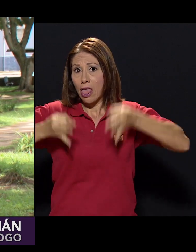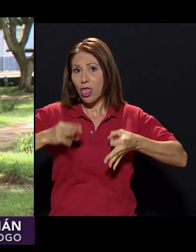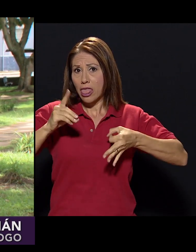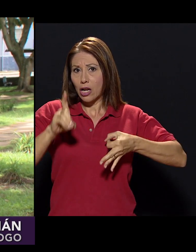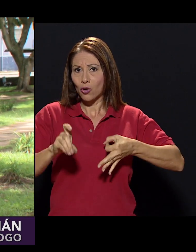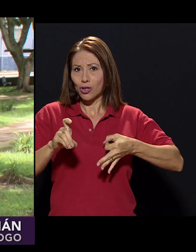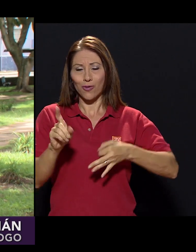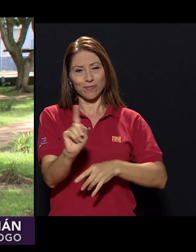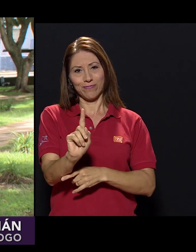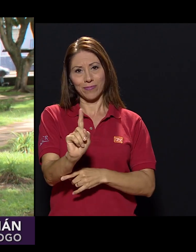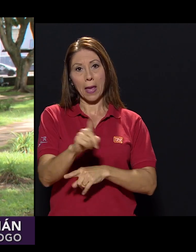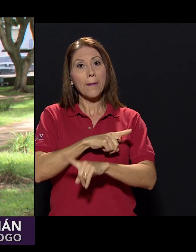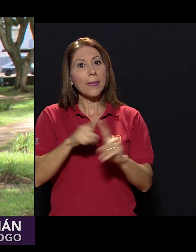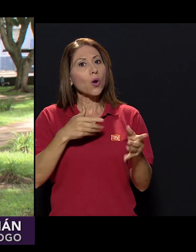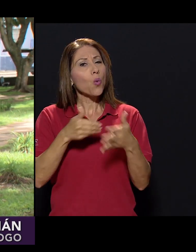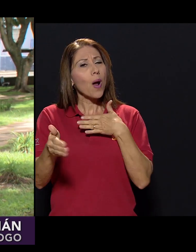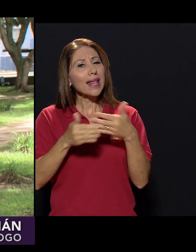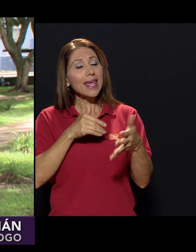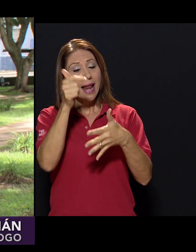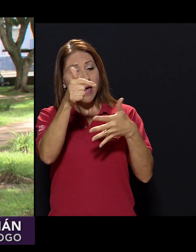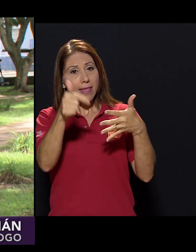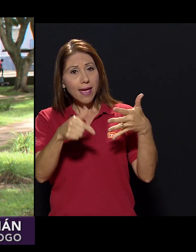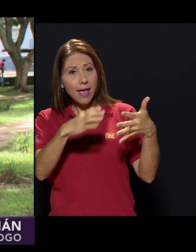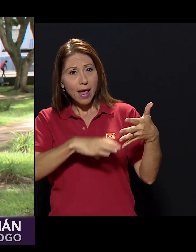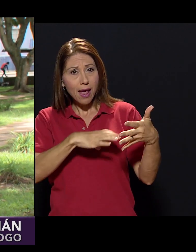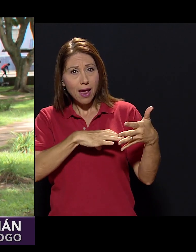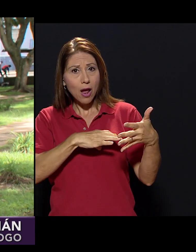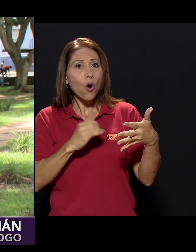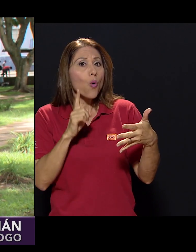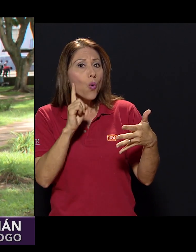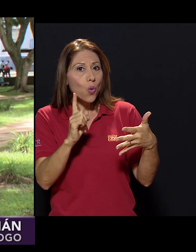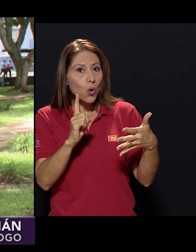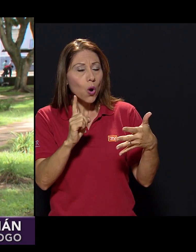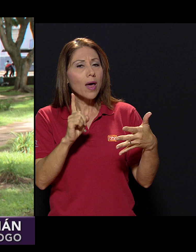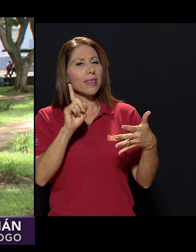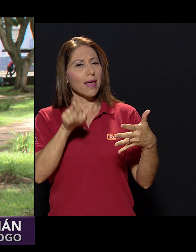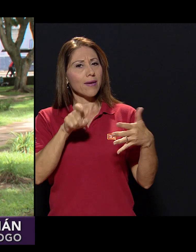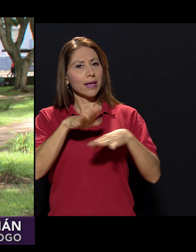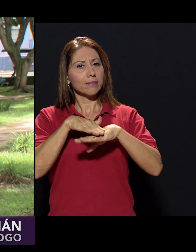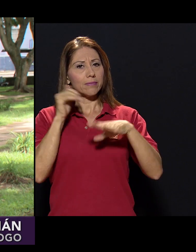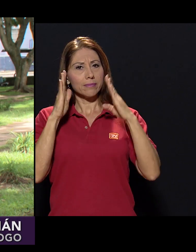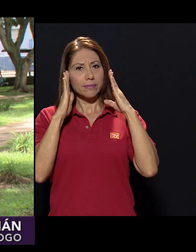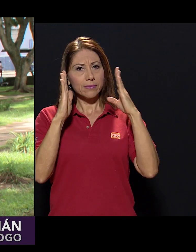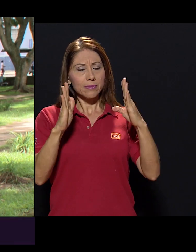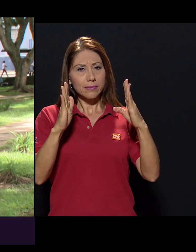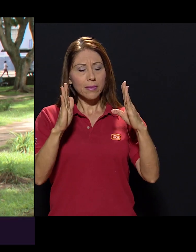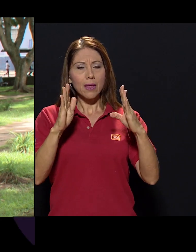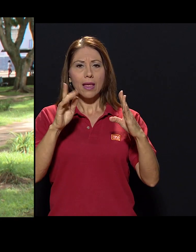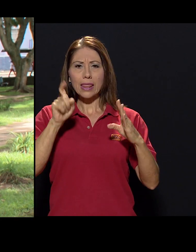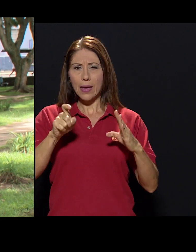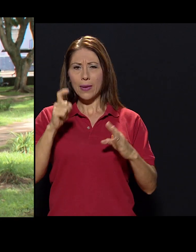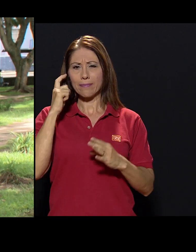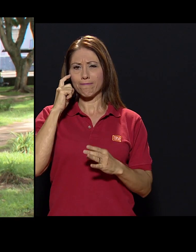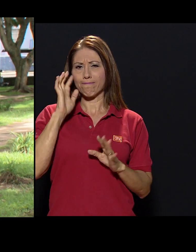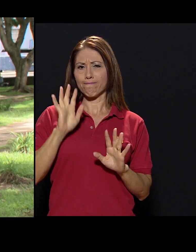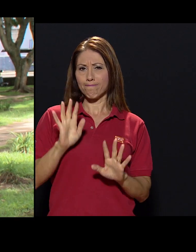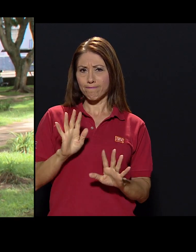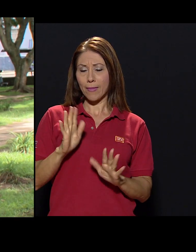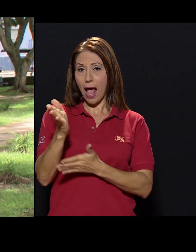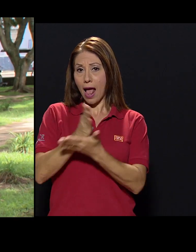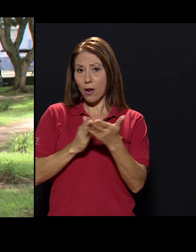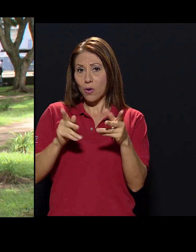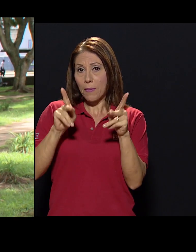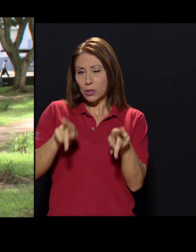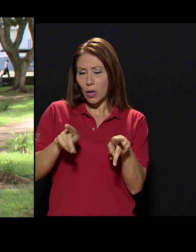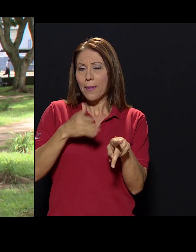Pero cualquiera de ellos, hasta uno, debe llamarnos la atención a dar el paso De